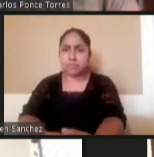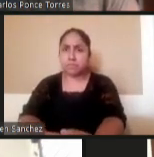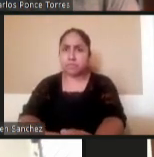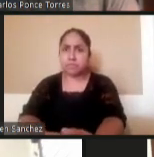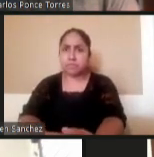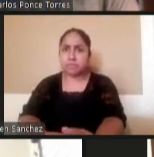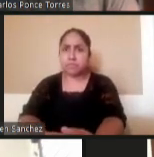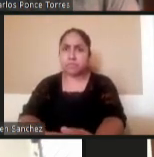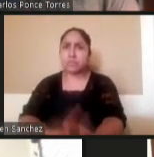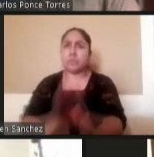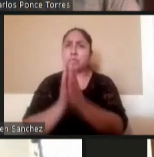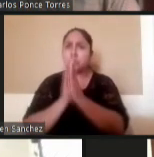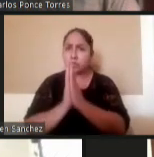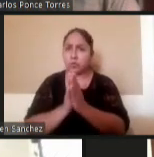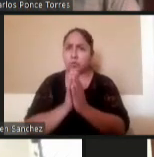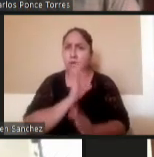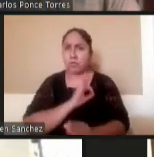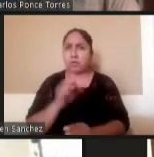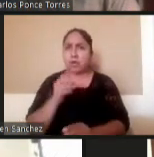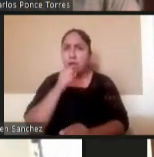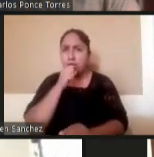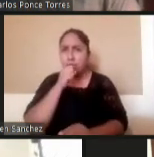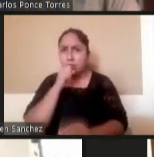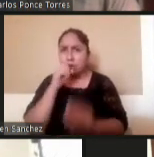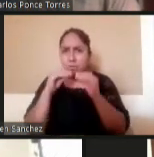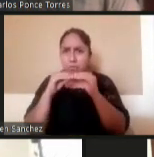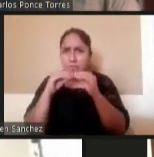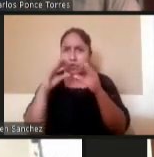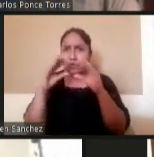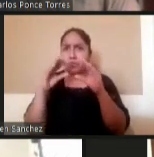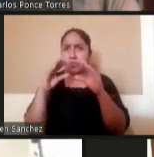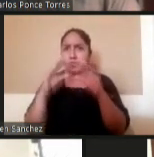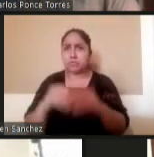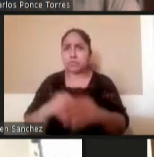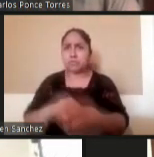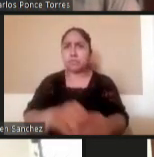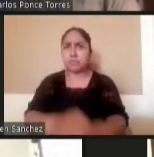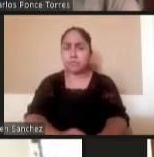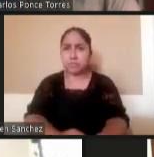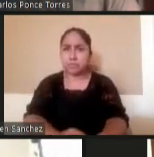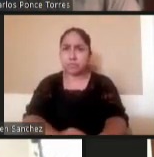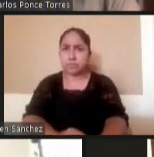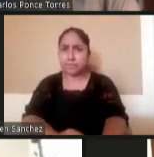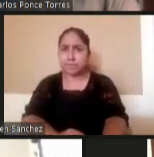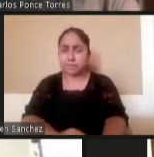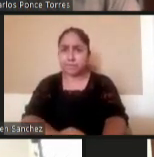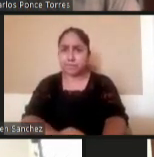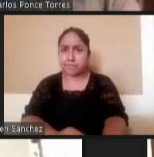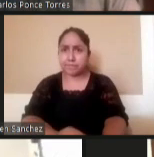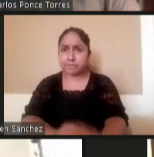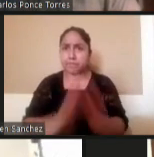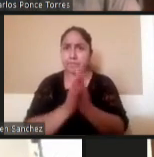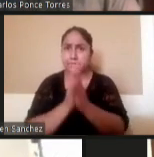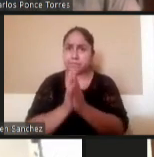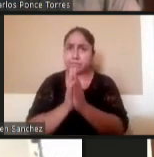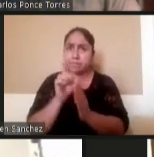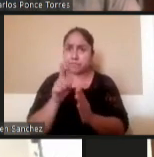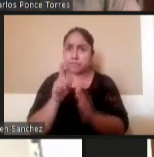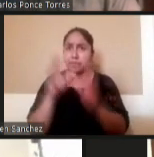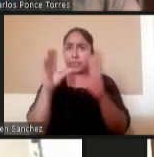Prenda su micrófono, señora Mendoza, por favor. Está apagado su micrófono.